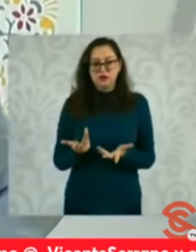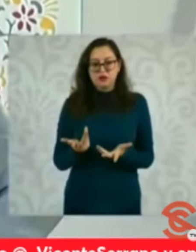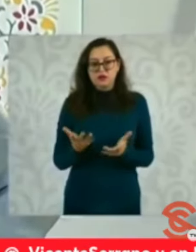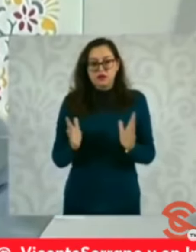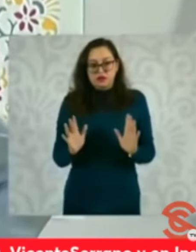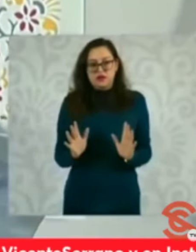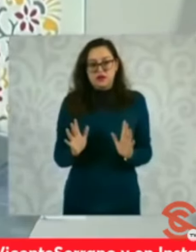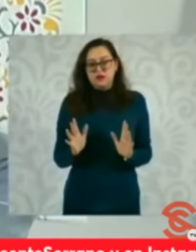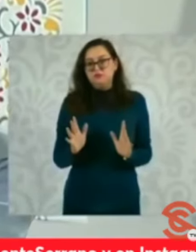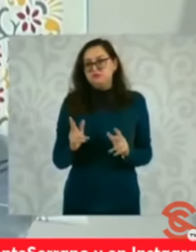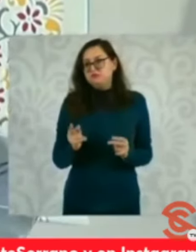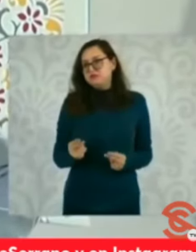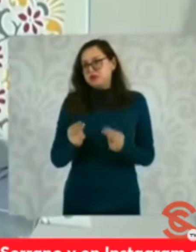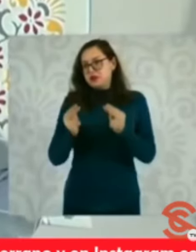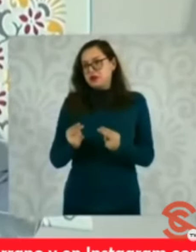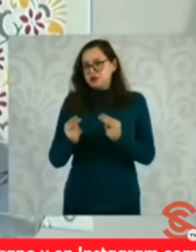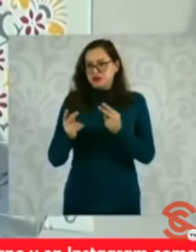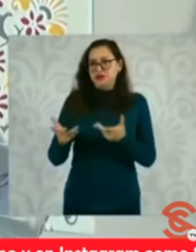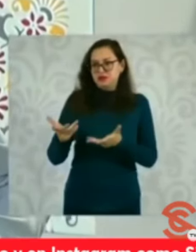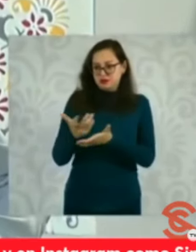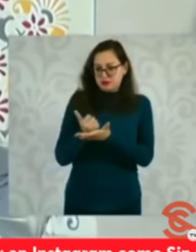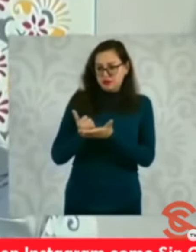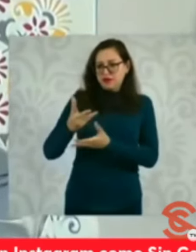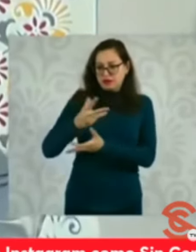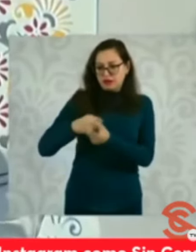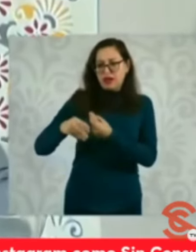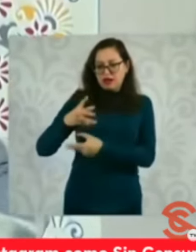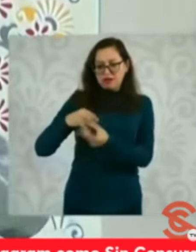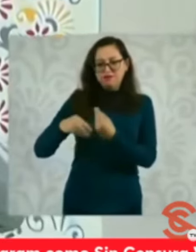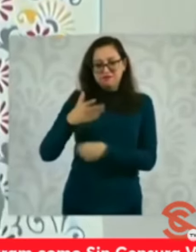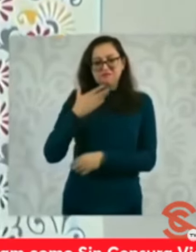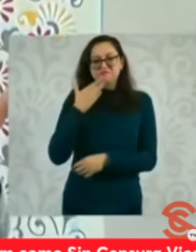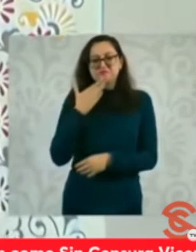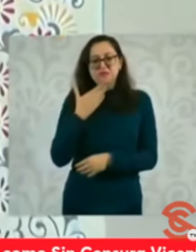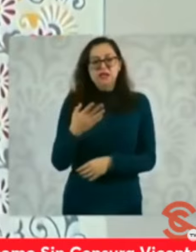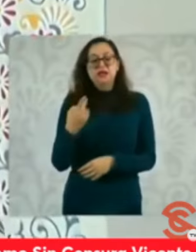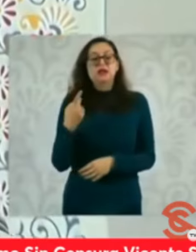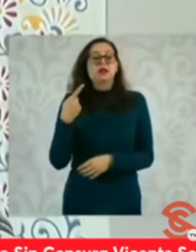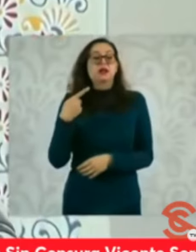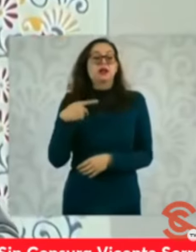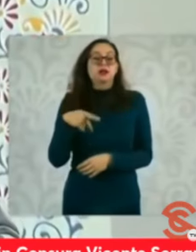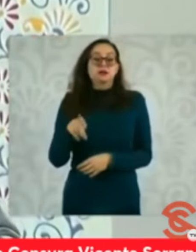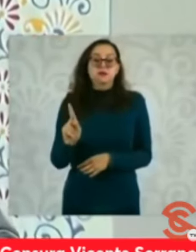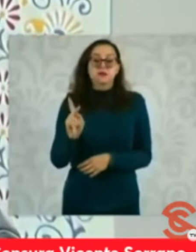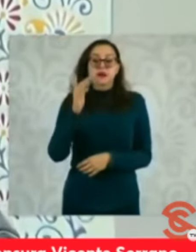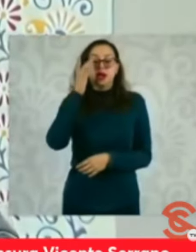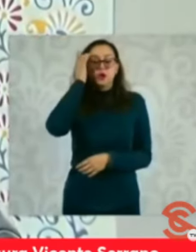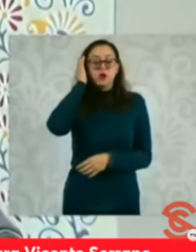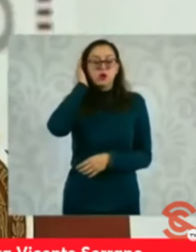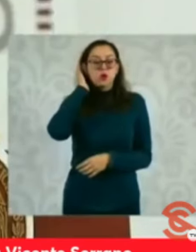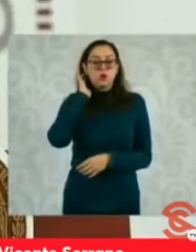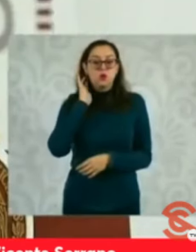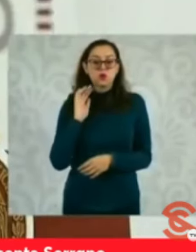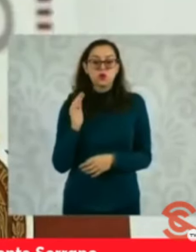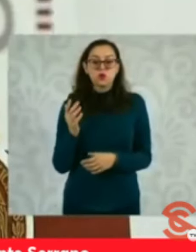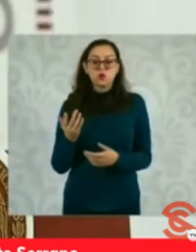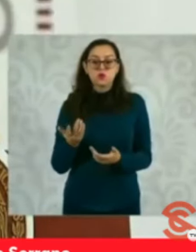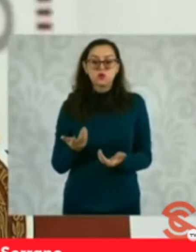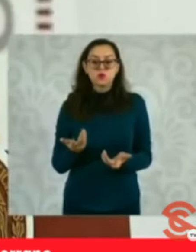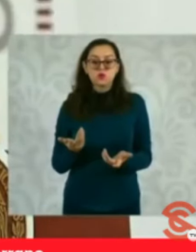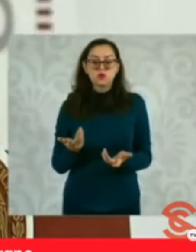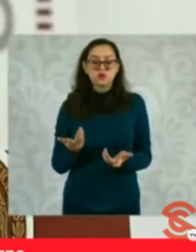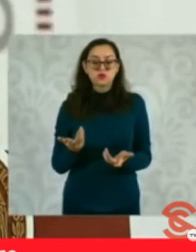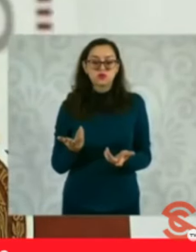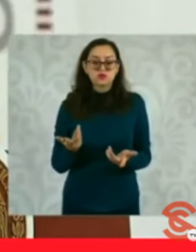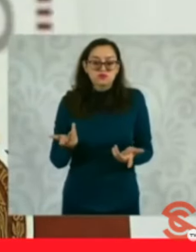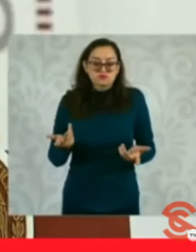recibirlo bien. ¿Qué es lo que no se puede hacer? Que es, digamos, lo que había antes. La obra